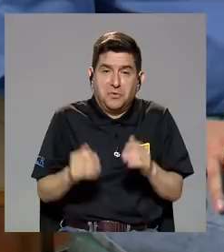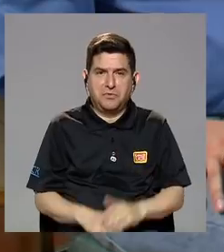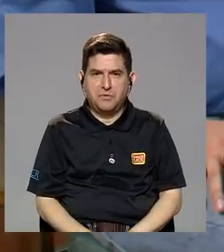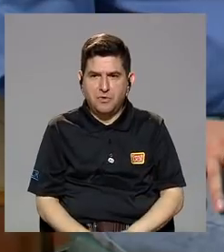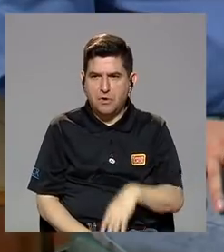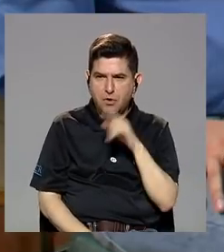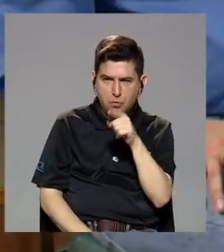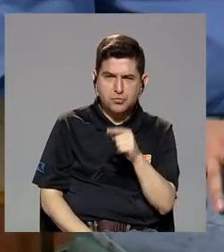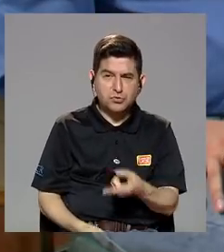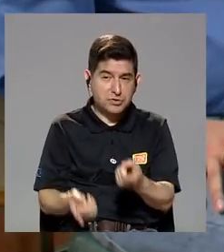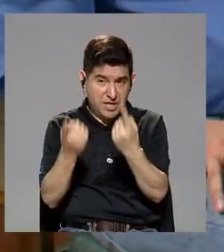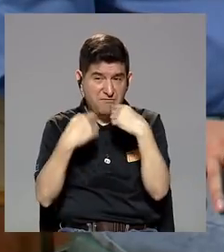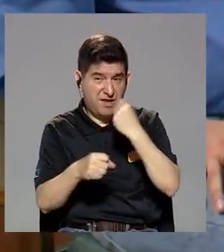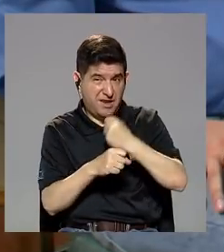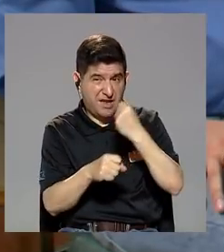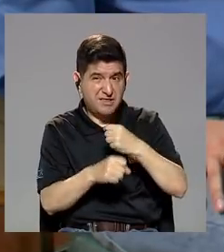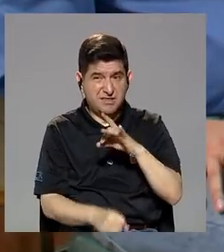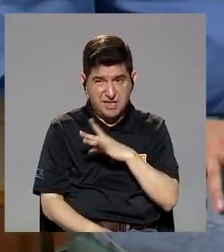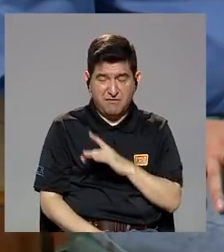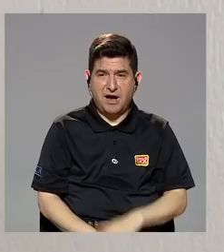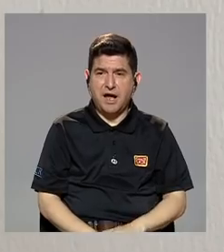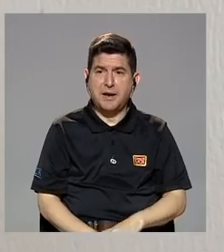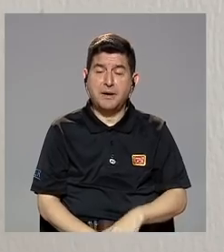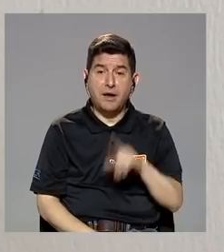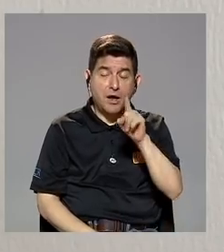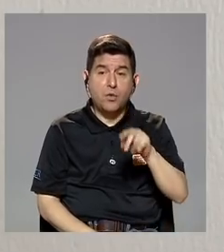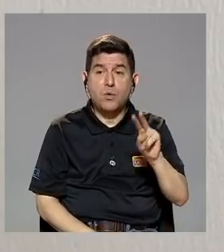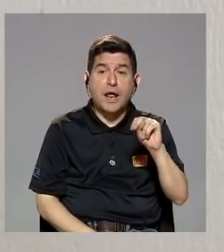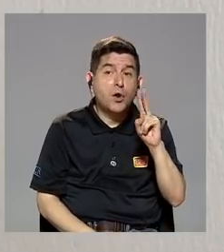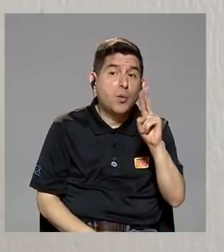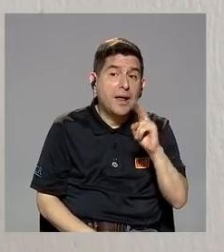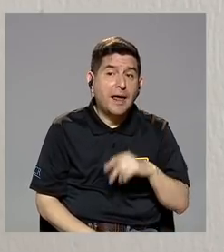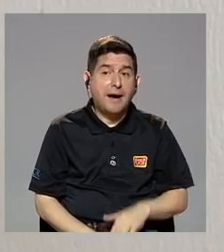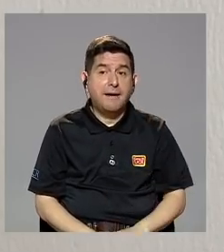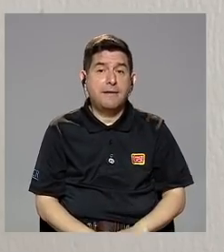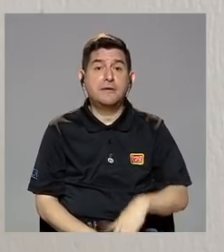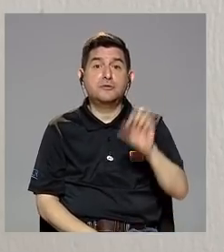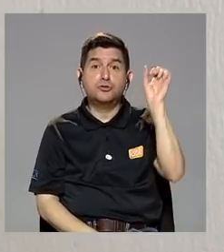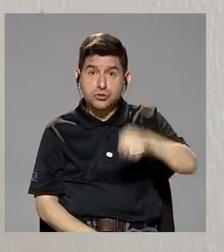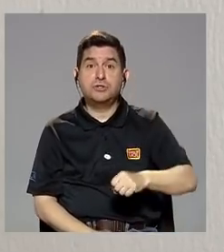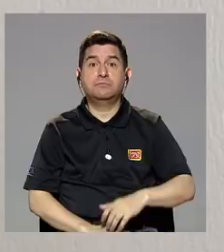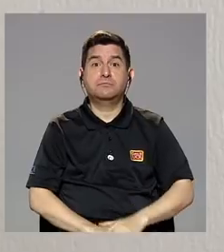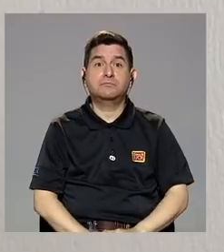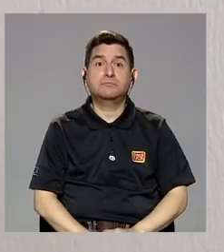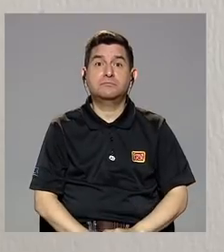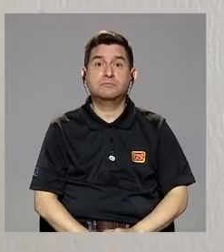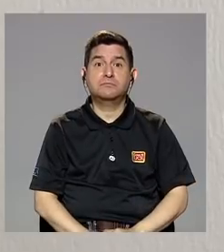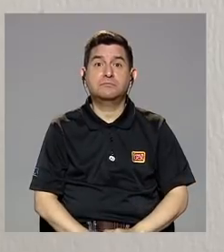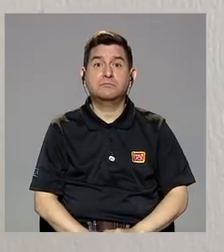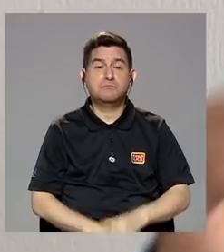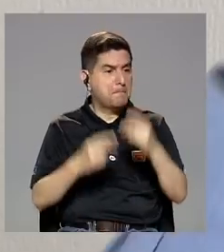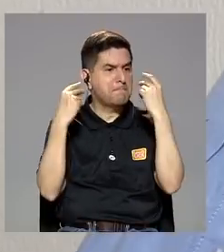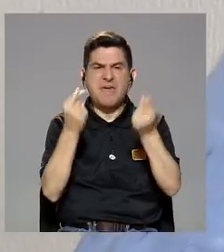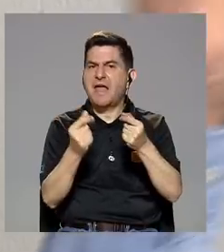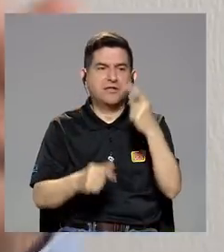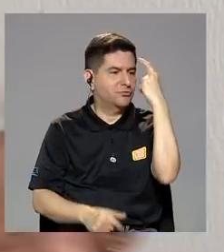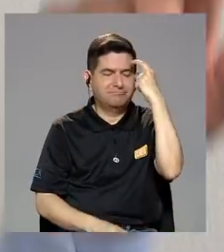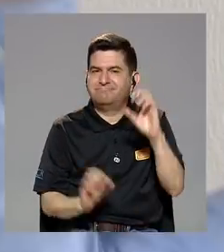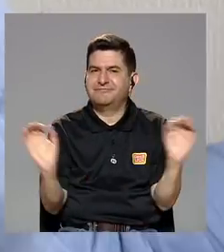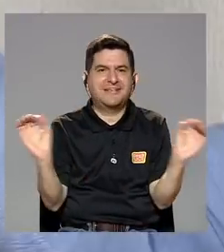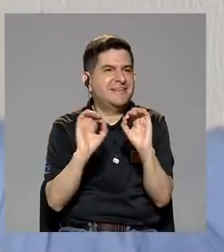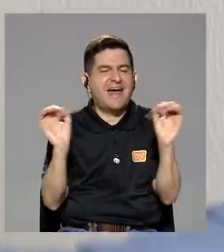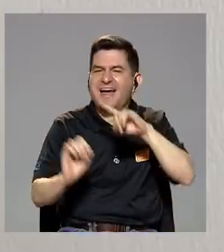me dice usted se vendría a trabajar a chile hacer una novela si racing inmediato no hubo que pensar